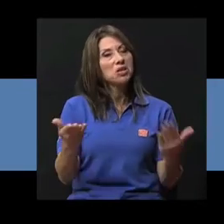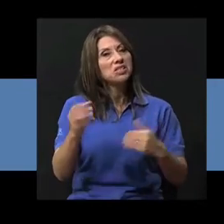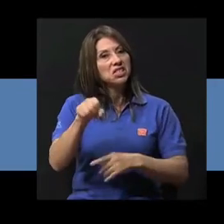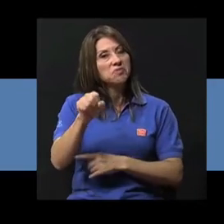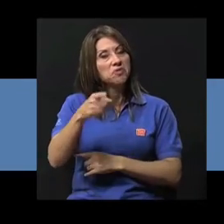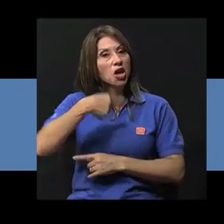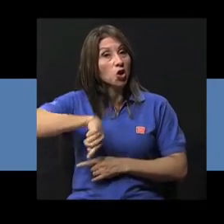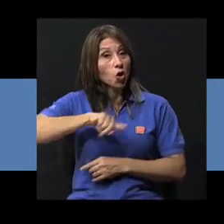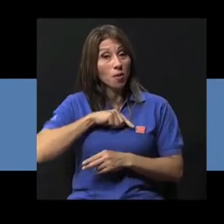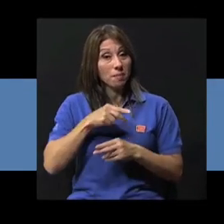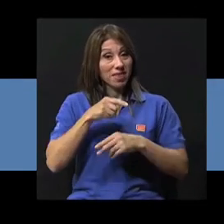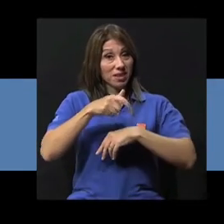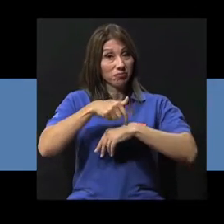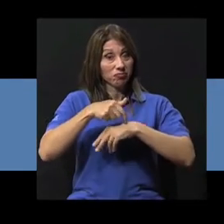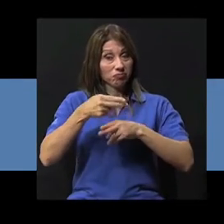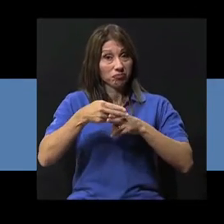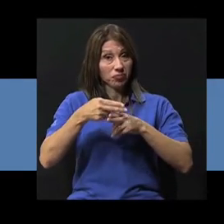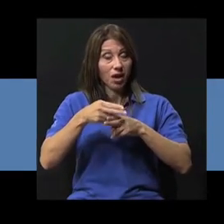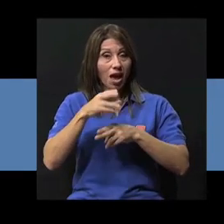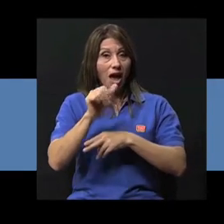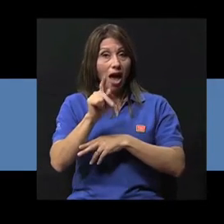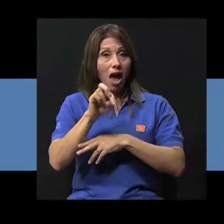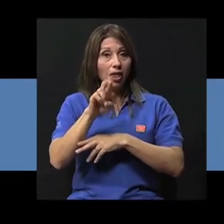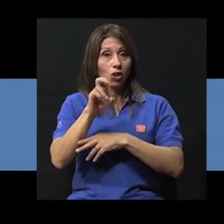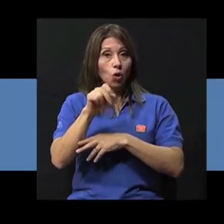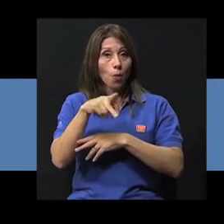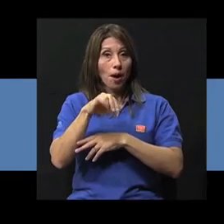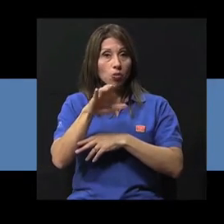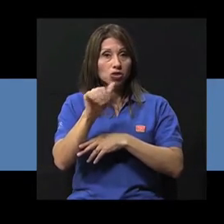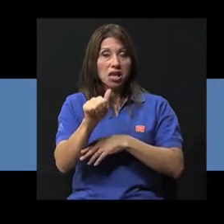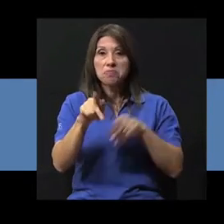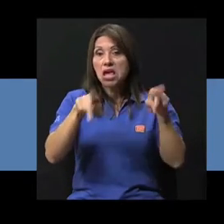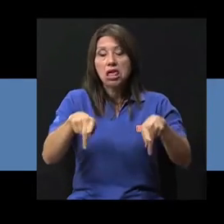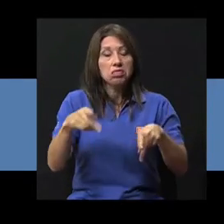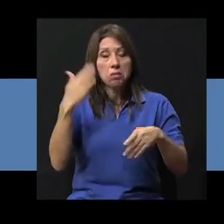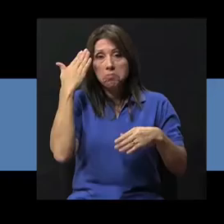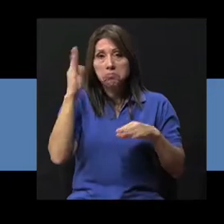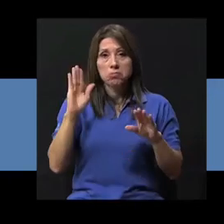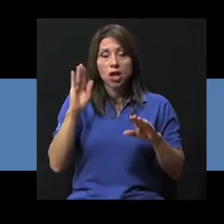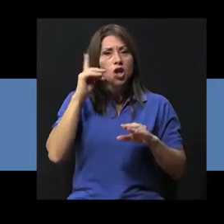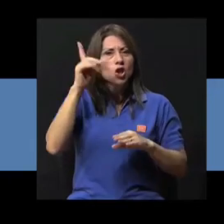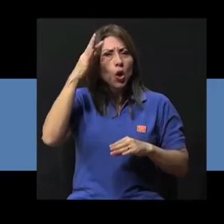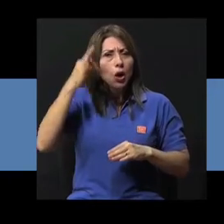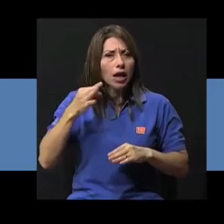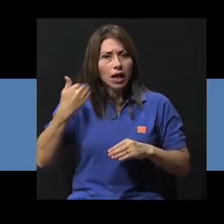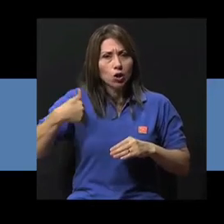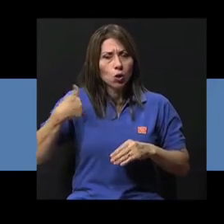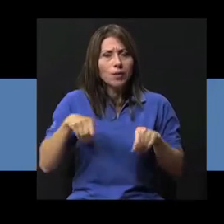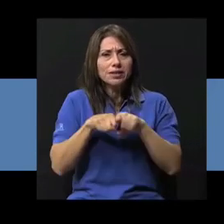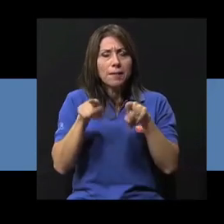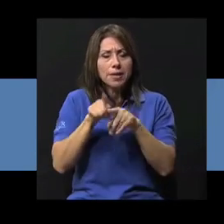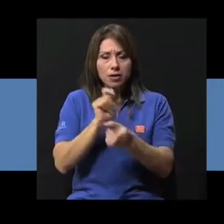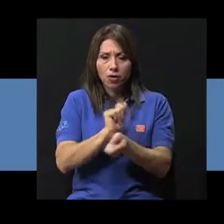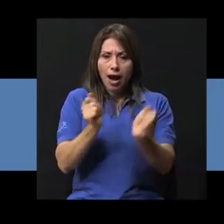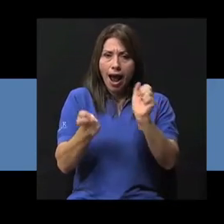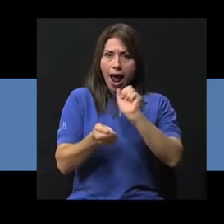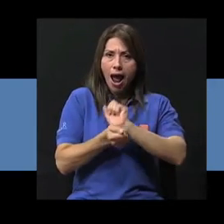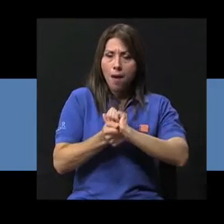Sí, normalmente, digamos, la andropausia, digamos, casi que nadie la conoce porque creen que los hombres no pasan por una etapa también, digamos, de